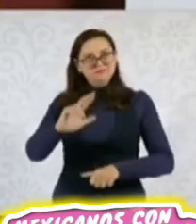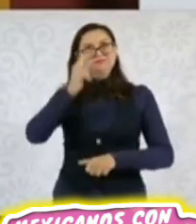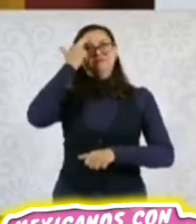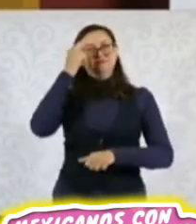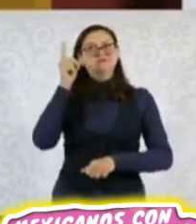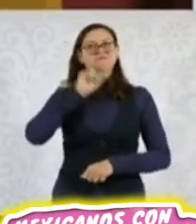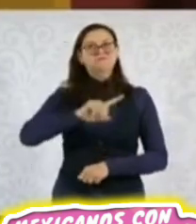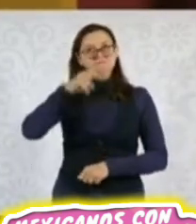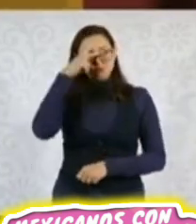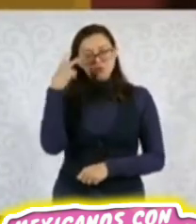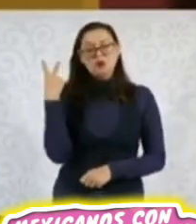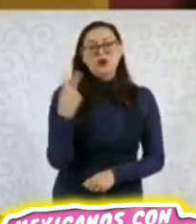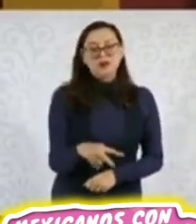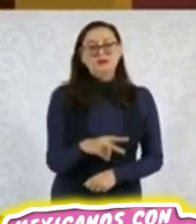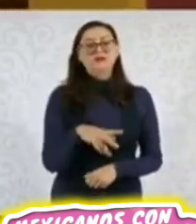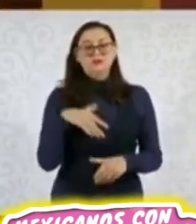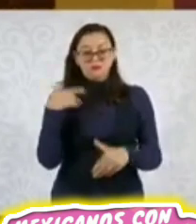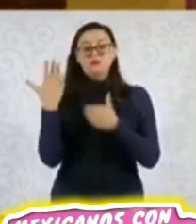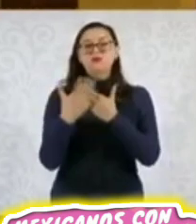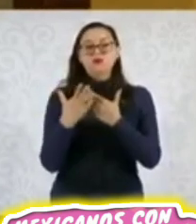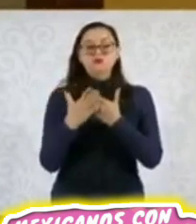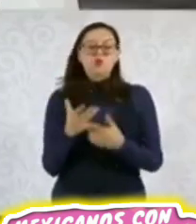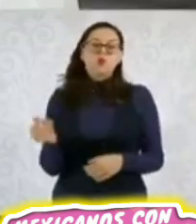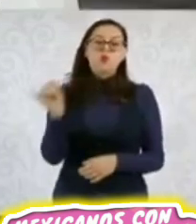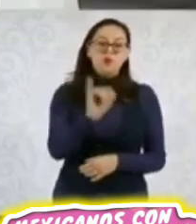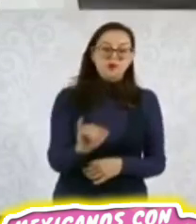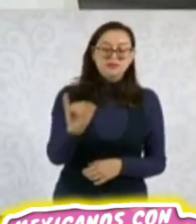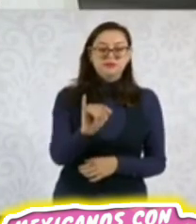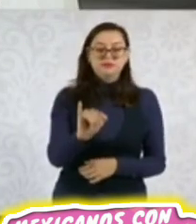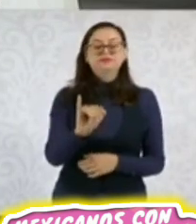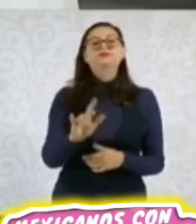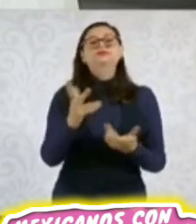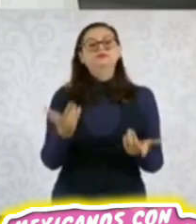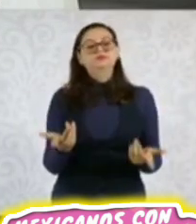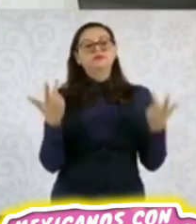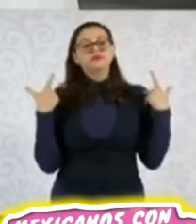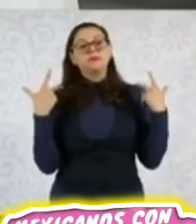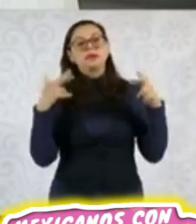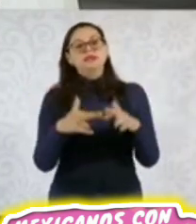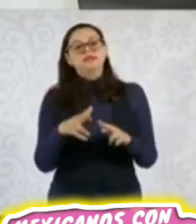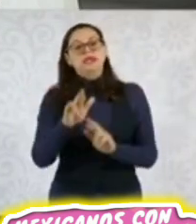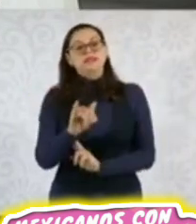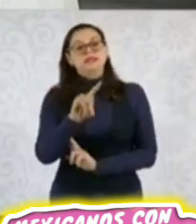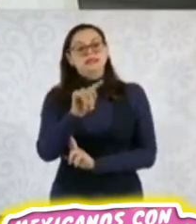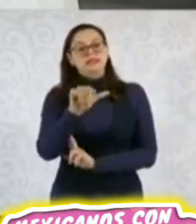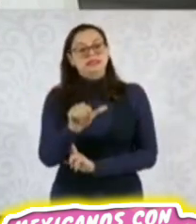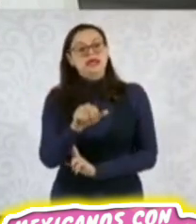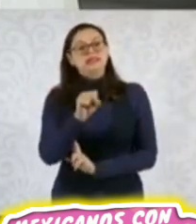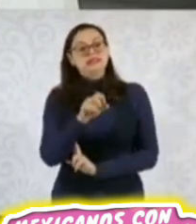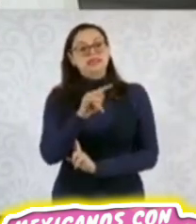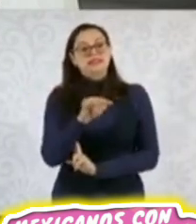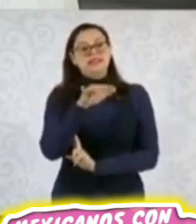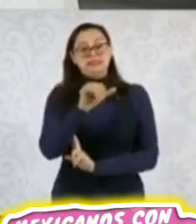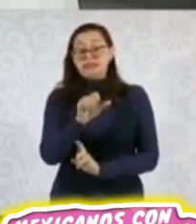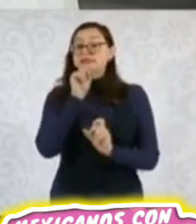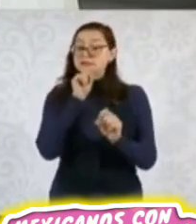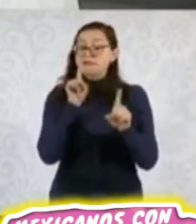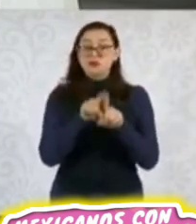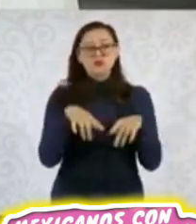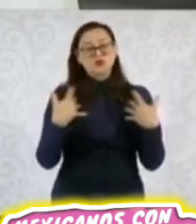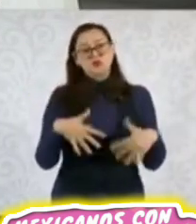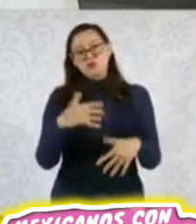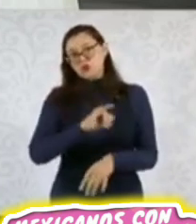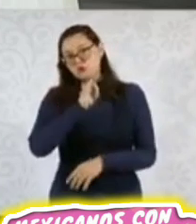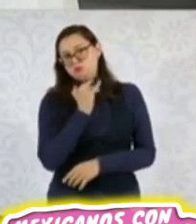una invitación. Nuestro siguiente jueves vamos a hablar de la maestra Rita Cetina, es una gran influencia. A mí en lo